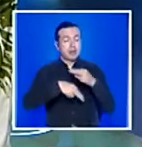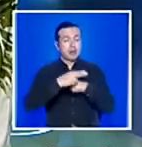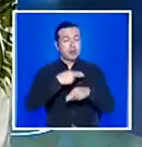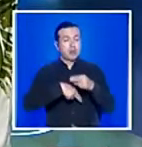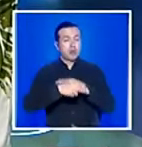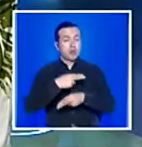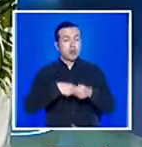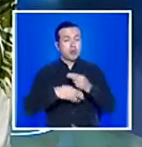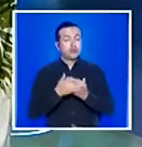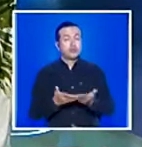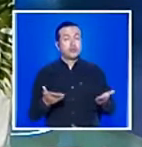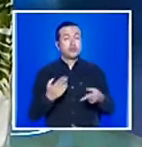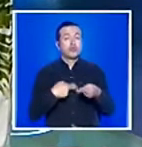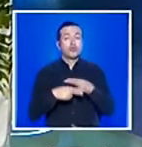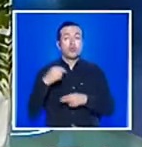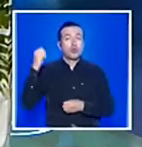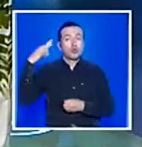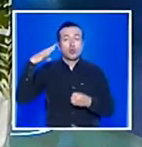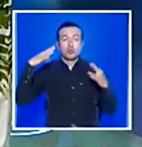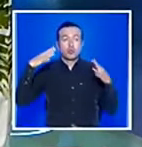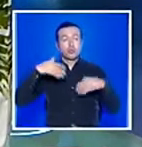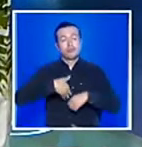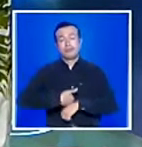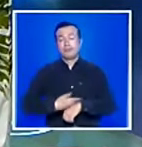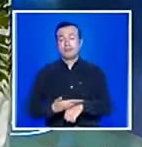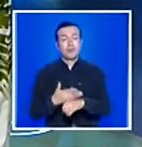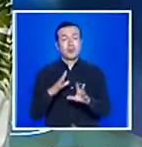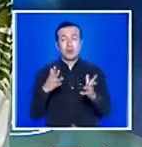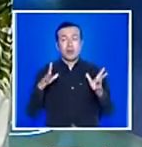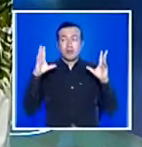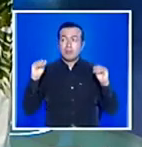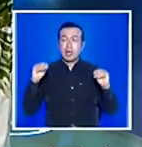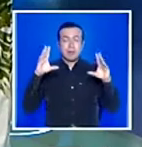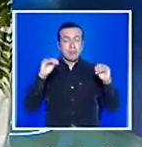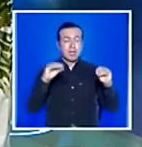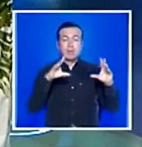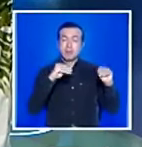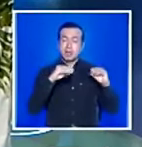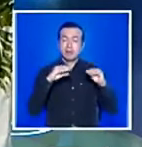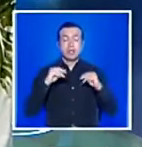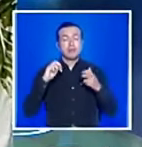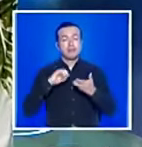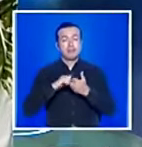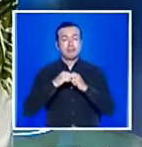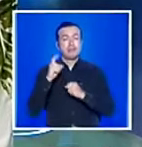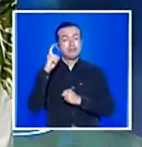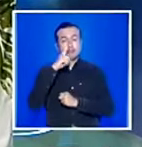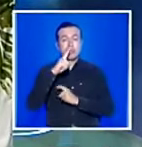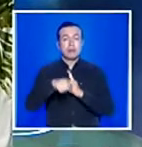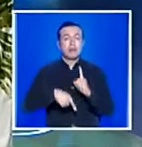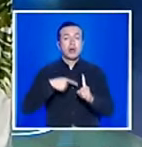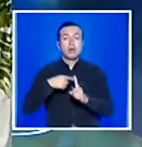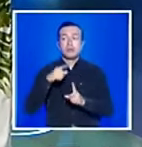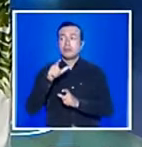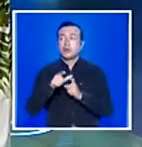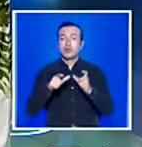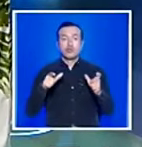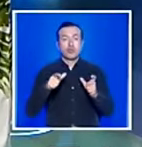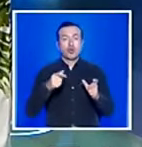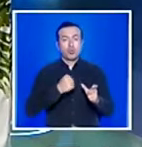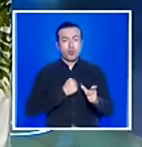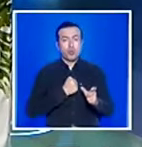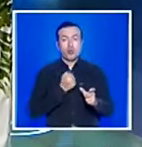está la energía eléctrica todo el tiempo, justamente por los apagones y todavía más más les roban a los vecinos que han invertido,